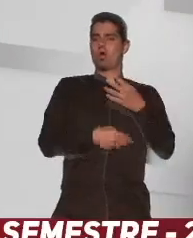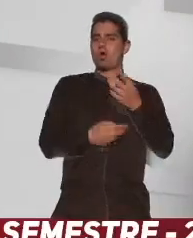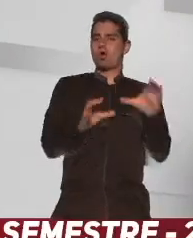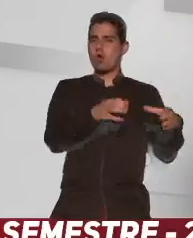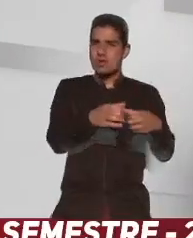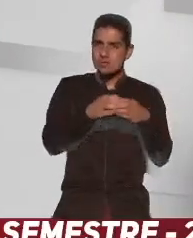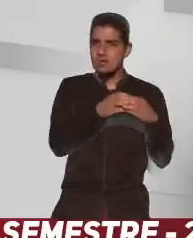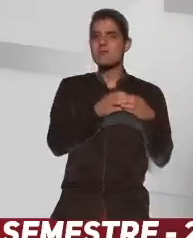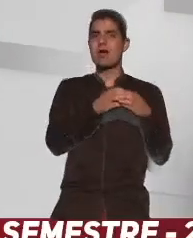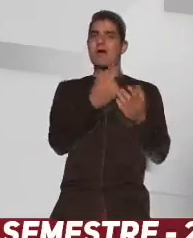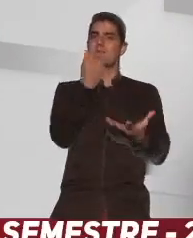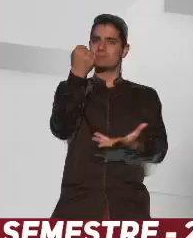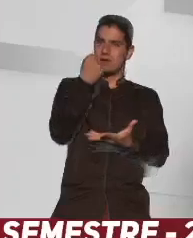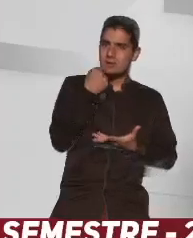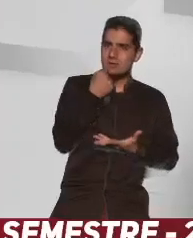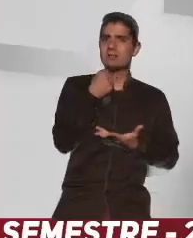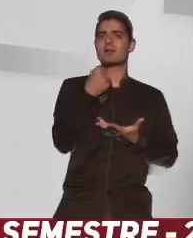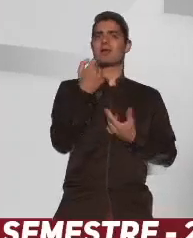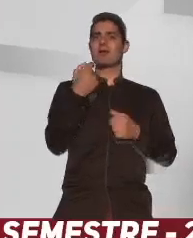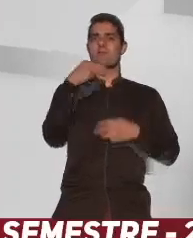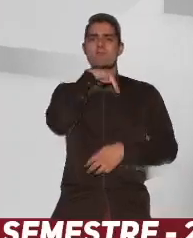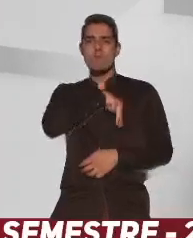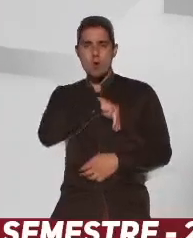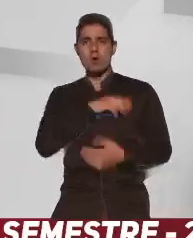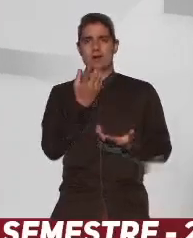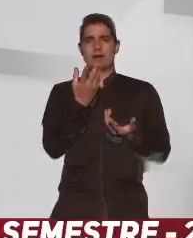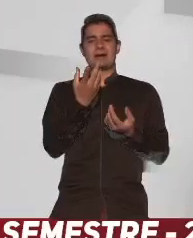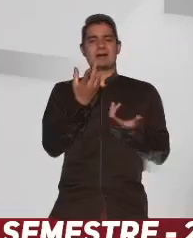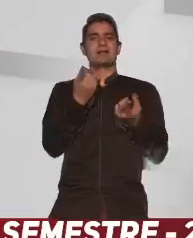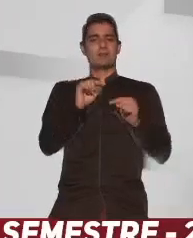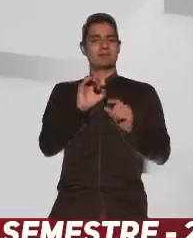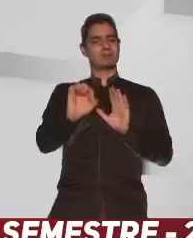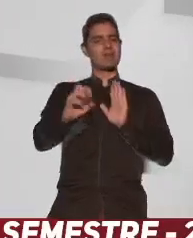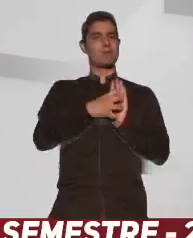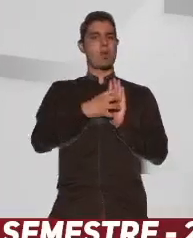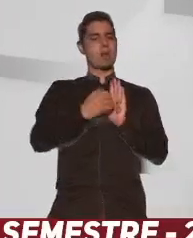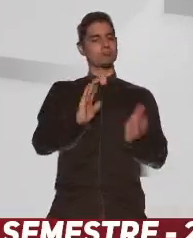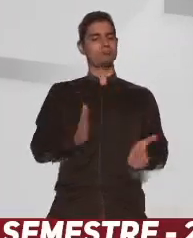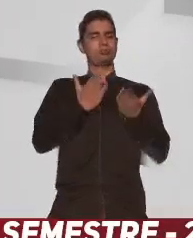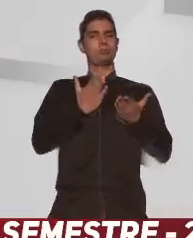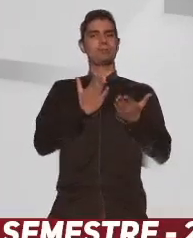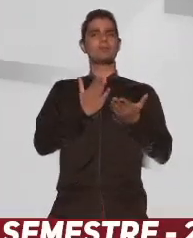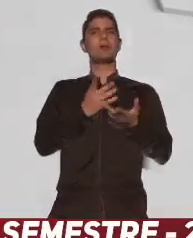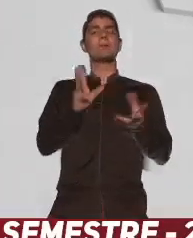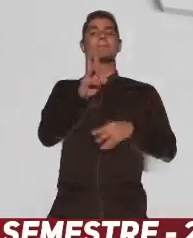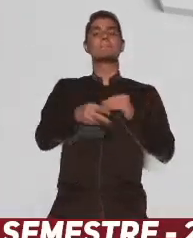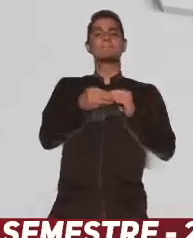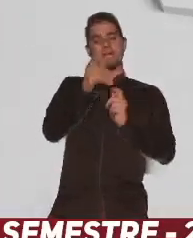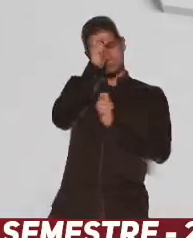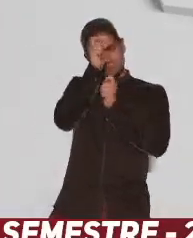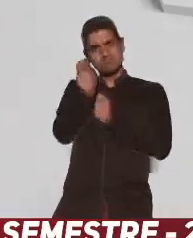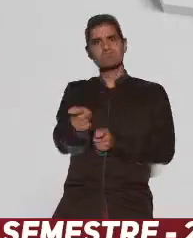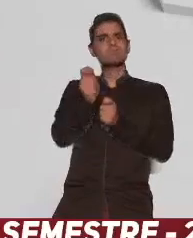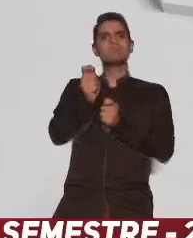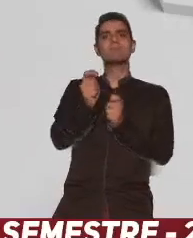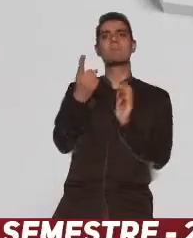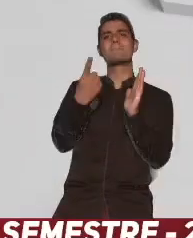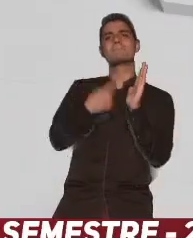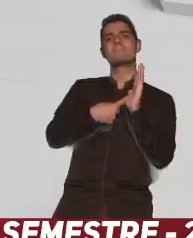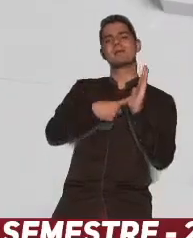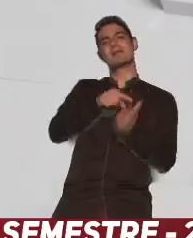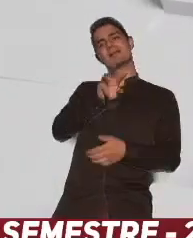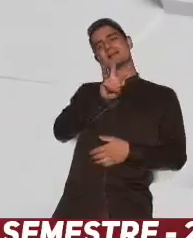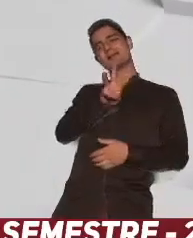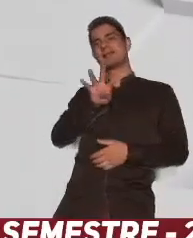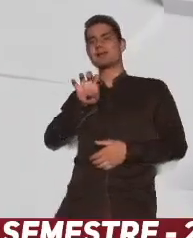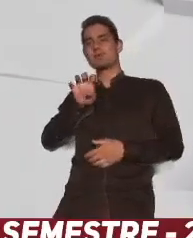El acompañamiento para el año 2022 a 1.039 víctimas y sus familias. De igual manera, se acreditaron